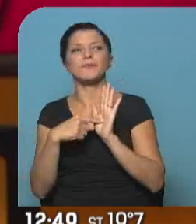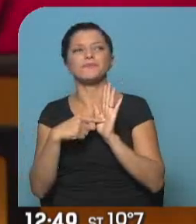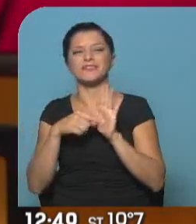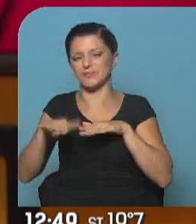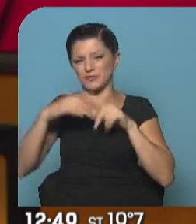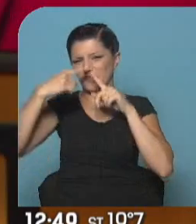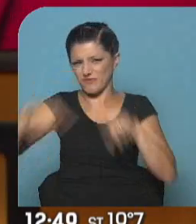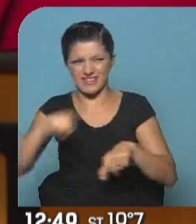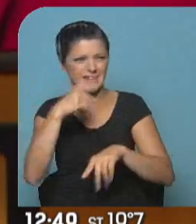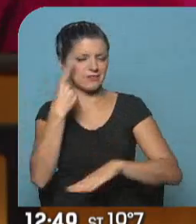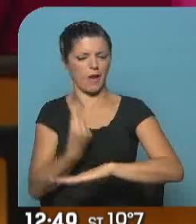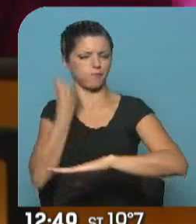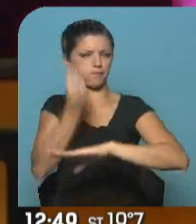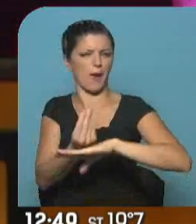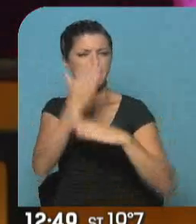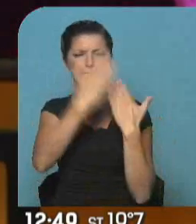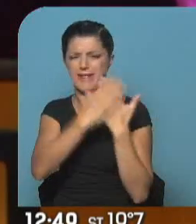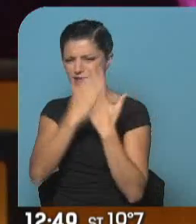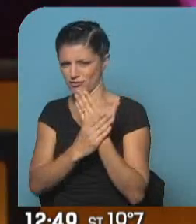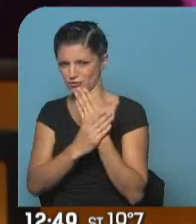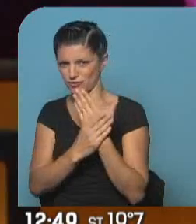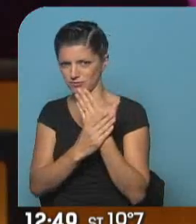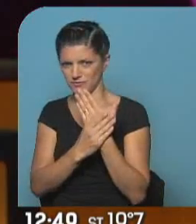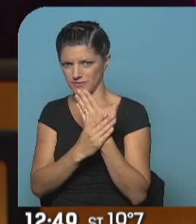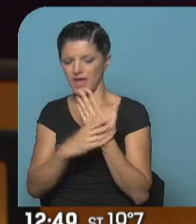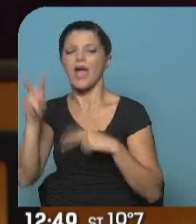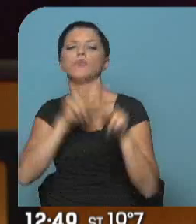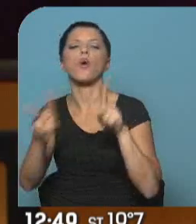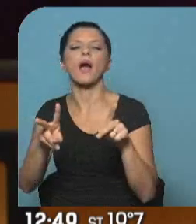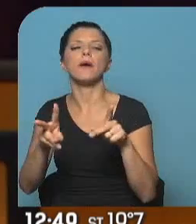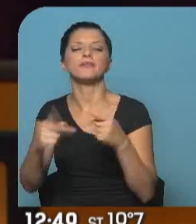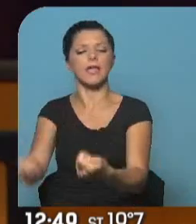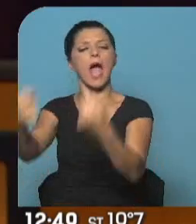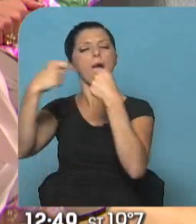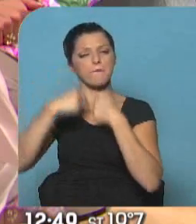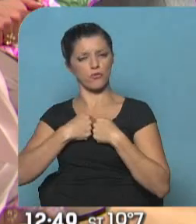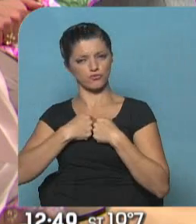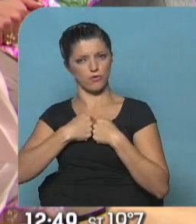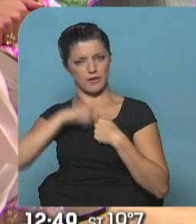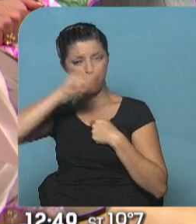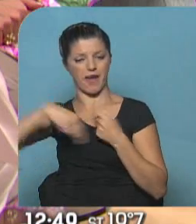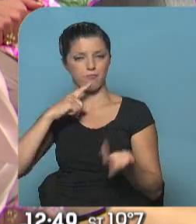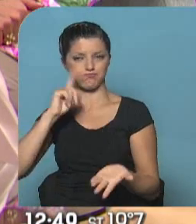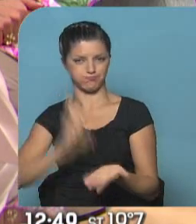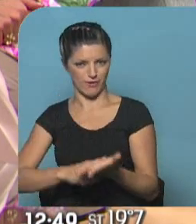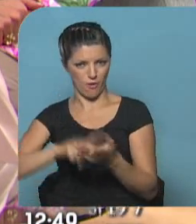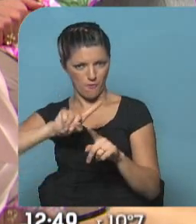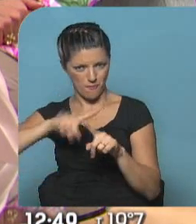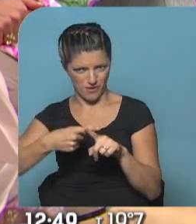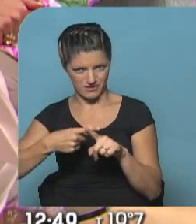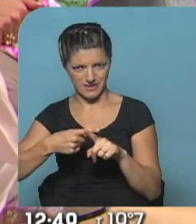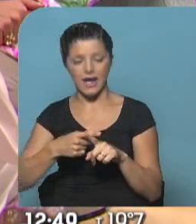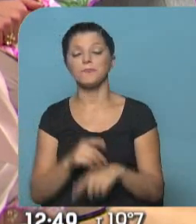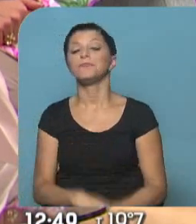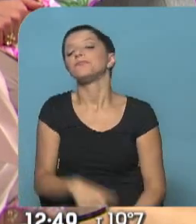estaba en el gobierno, ya tenía un gabinete. Lo que pedía era un voto de confianza para una decisión política controversial. Este caso es